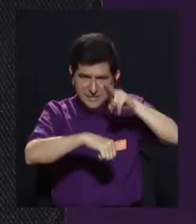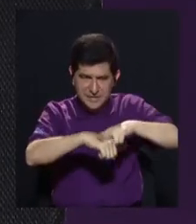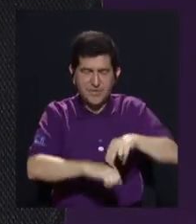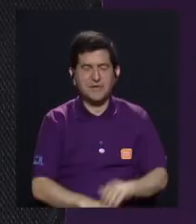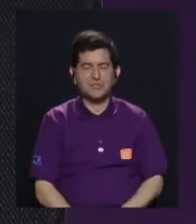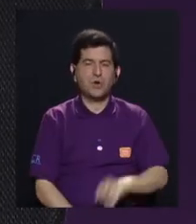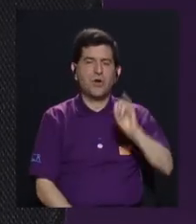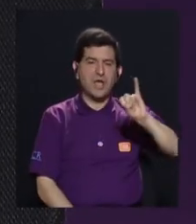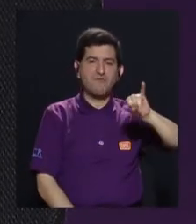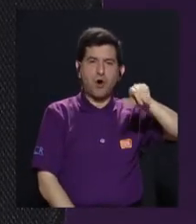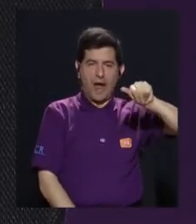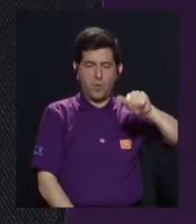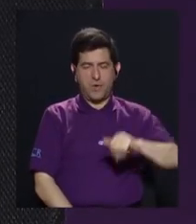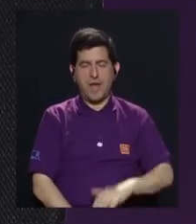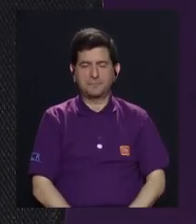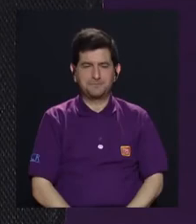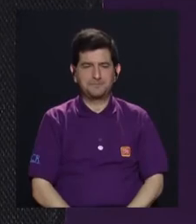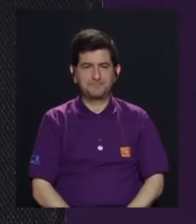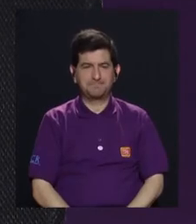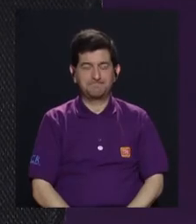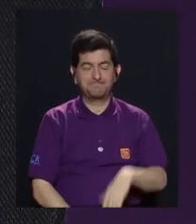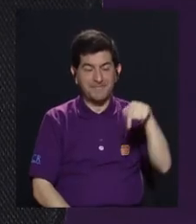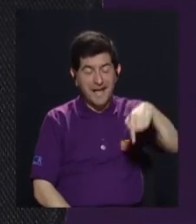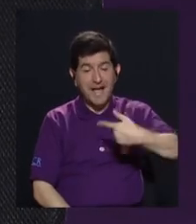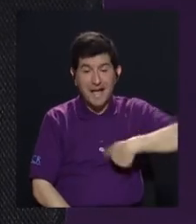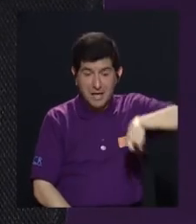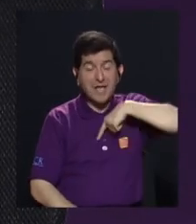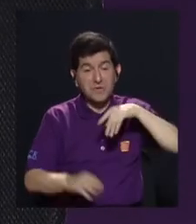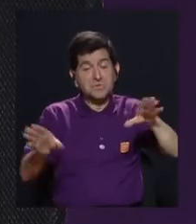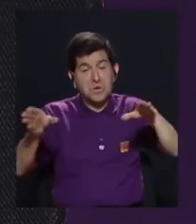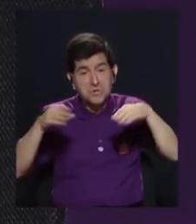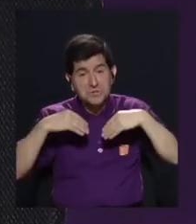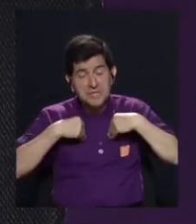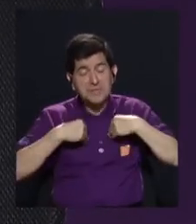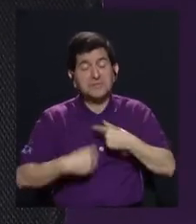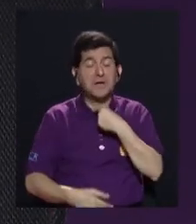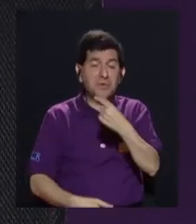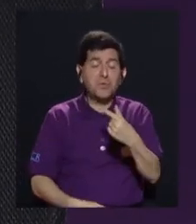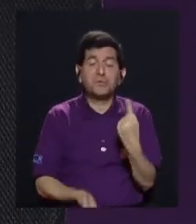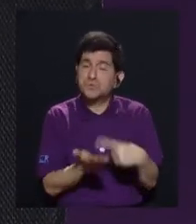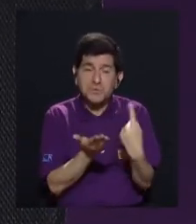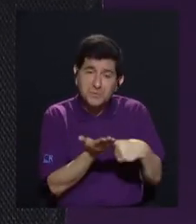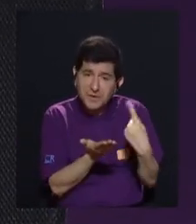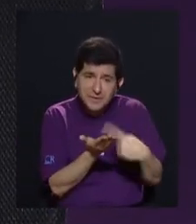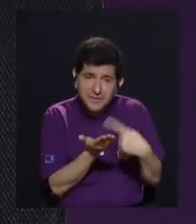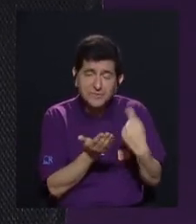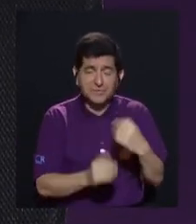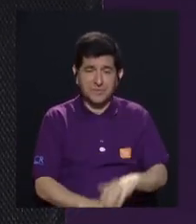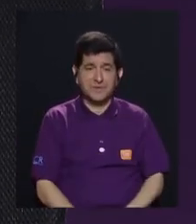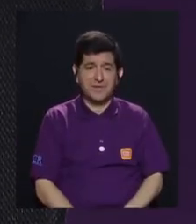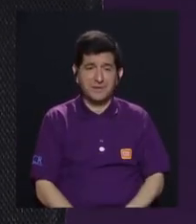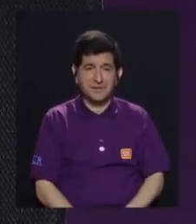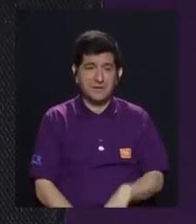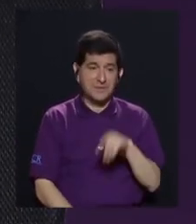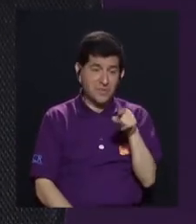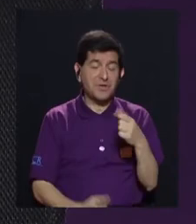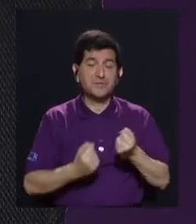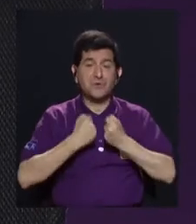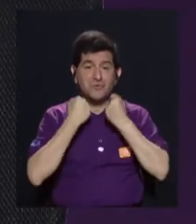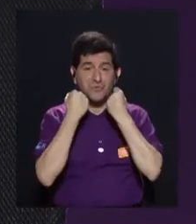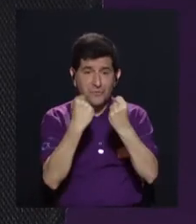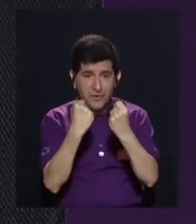doña ivonne acuña aquí la hubiera muy recibido gustosamente para poder debatir porque eso fortalece